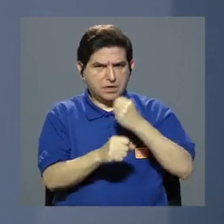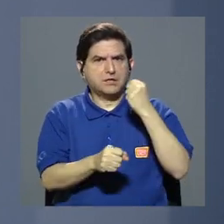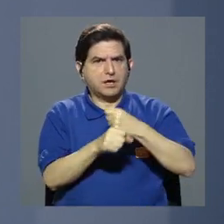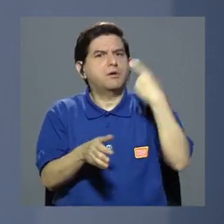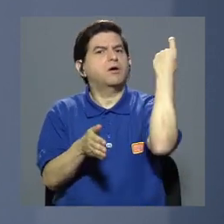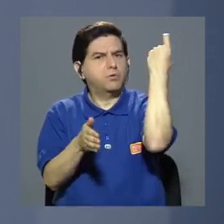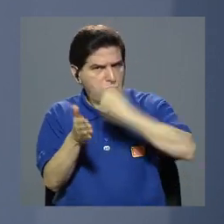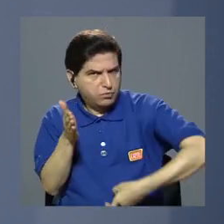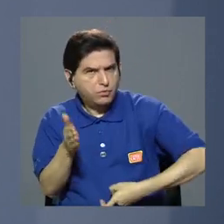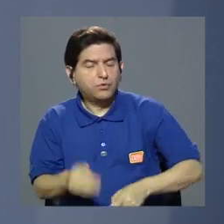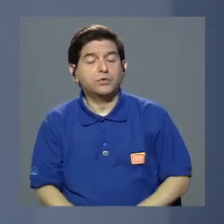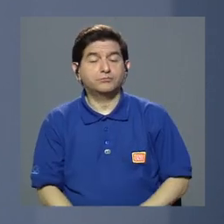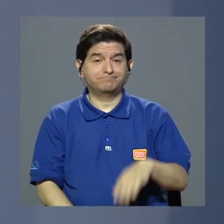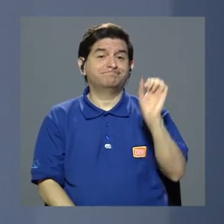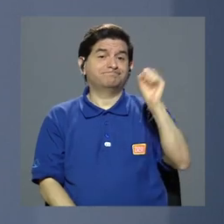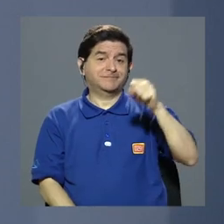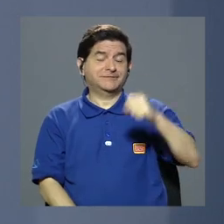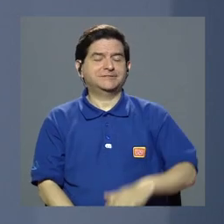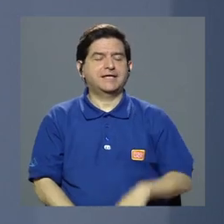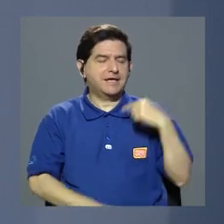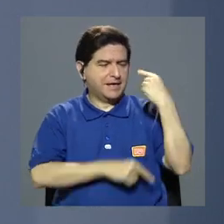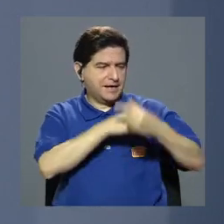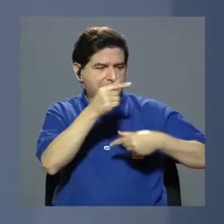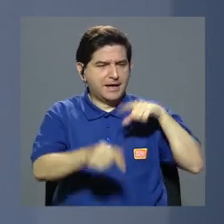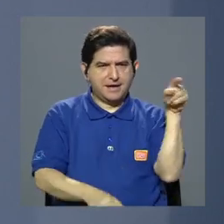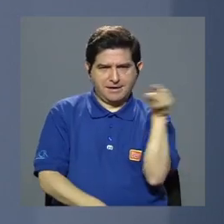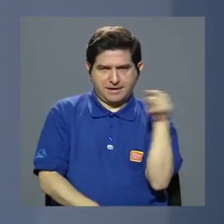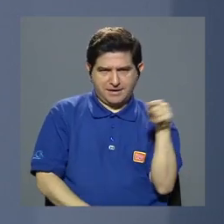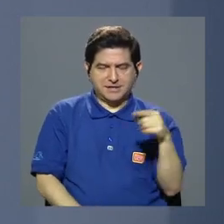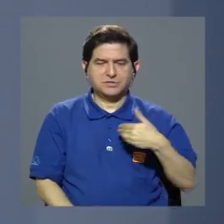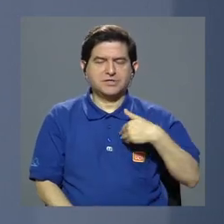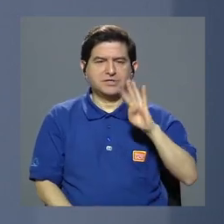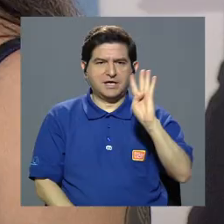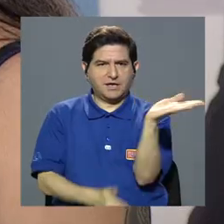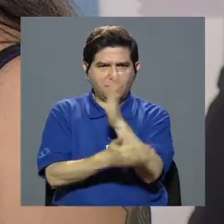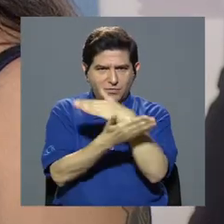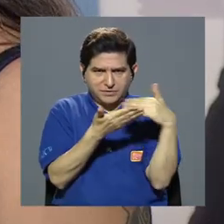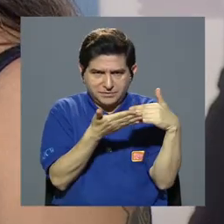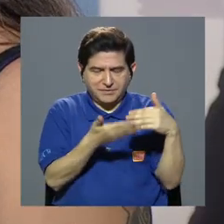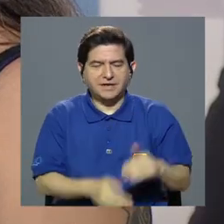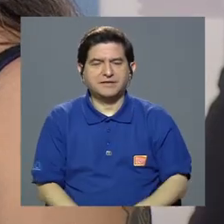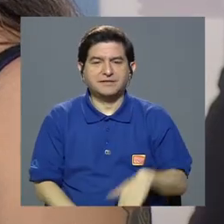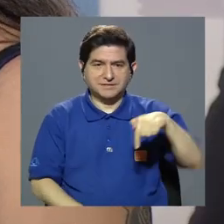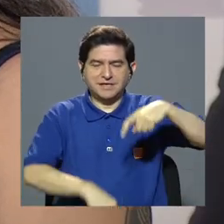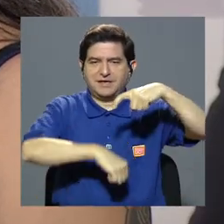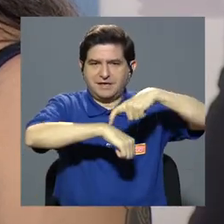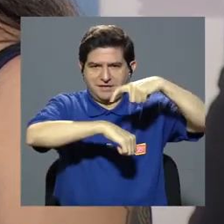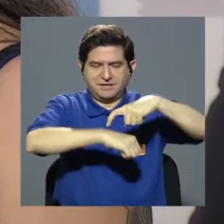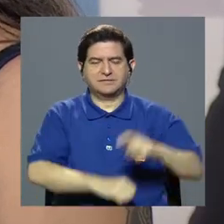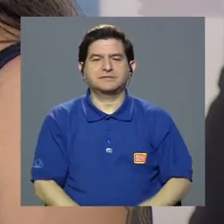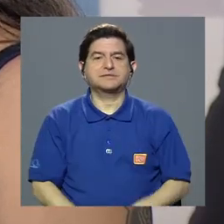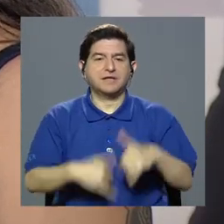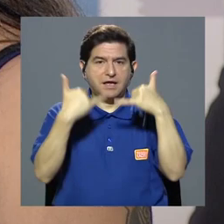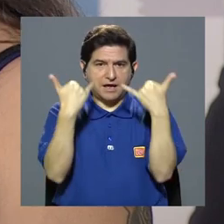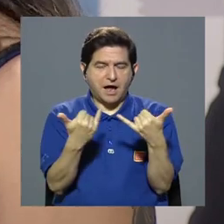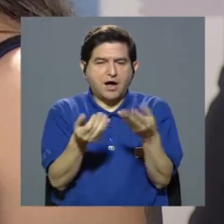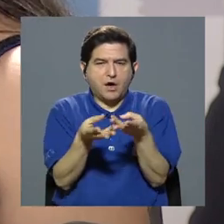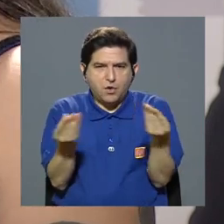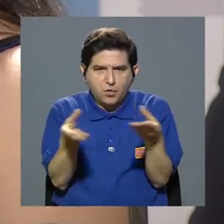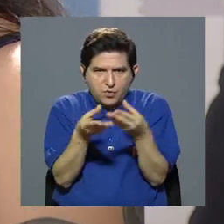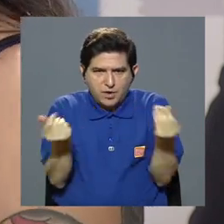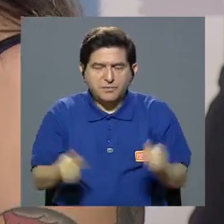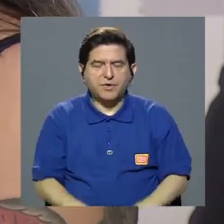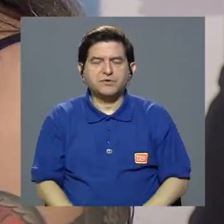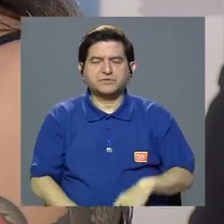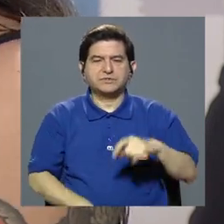qué es un trabajo bastante alto sí bueno puede generación cierta tiene tiene cuatro secciones en este momento de hecho bueno